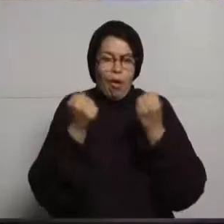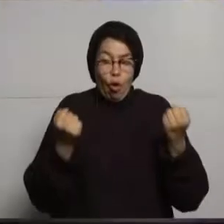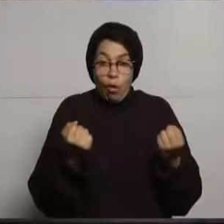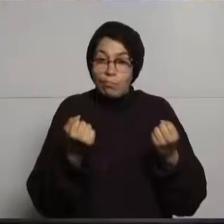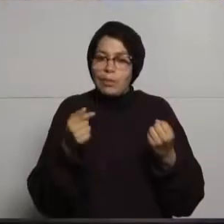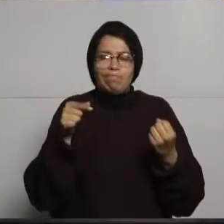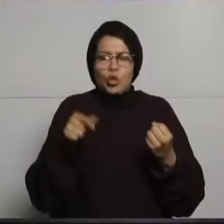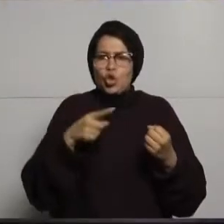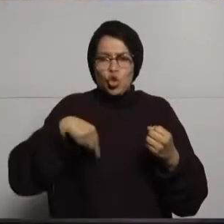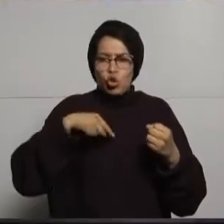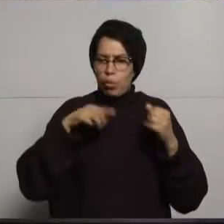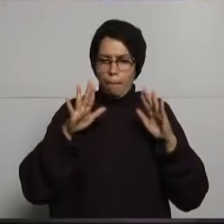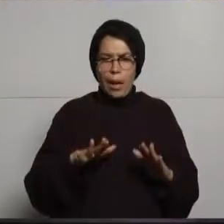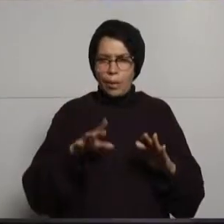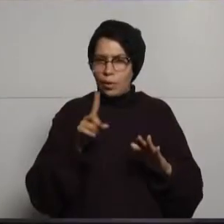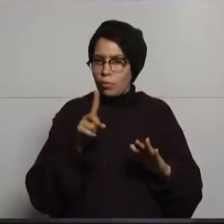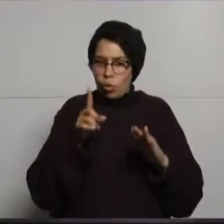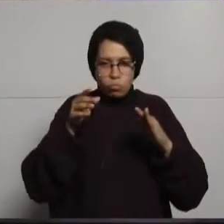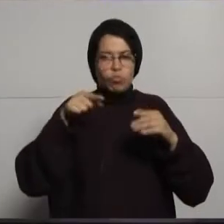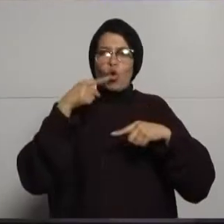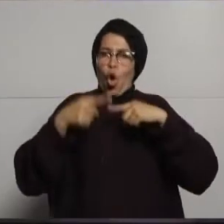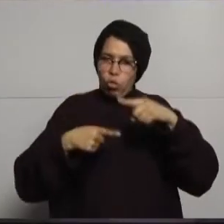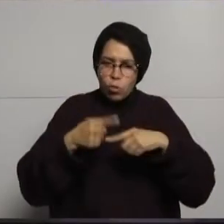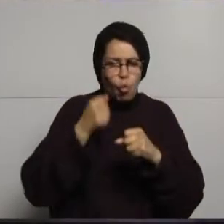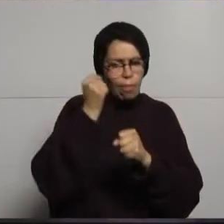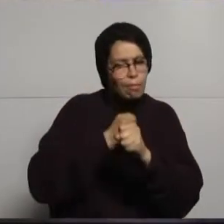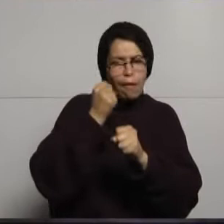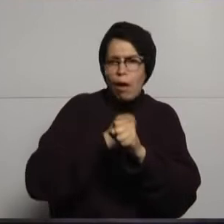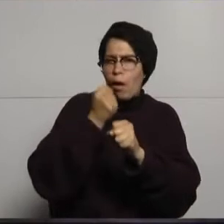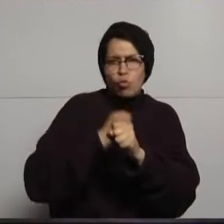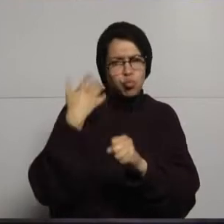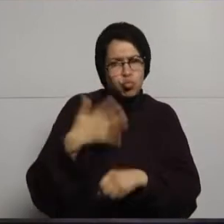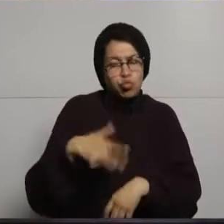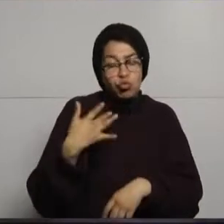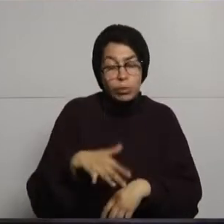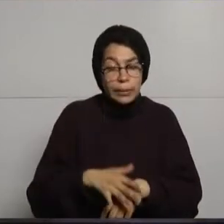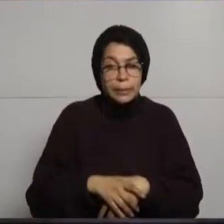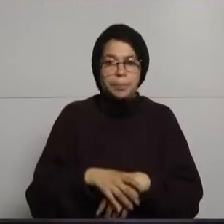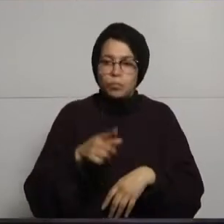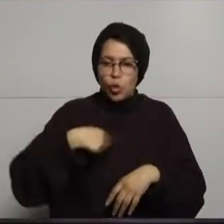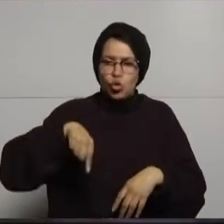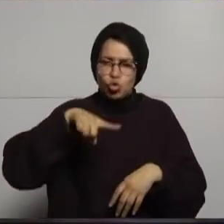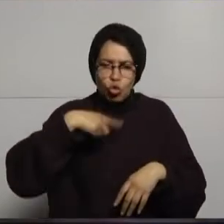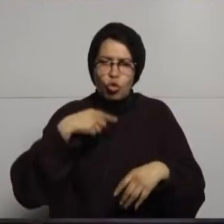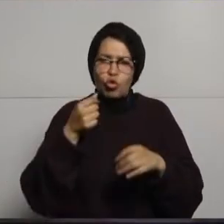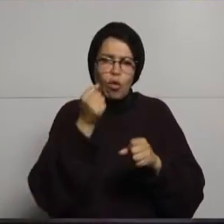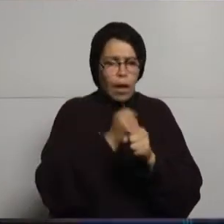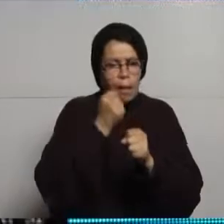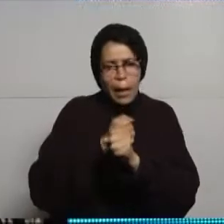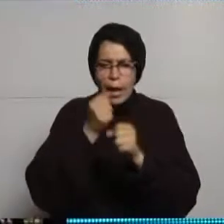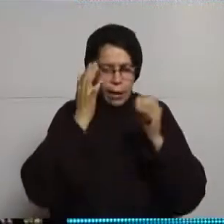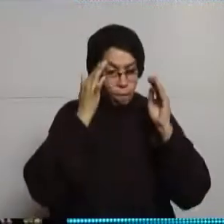a trabajar. Así que bueno, nada, la verdad que fue mucho trabajo, como les decía, se trabajó desde diferentes